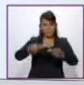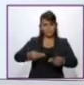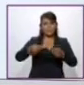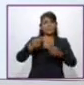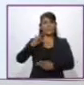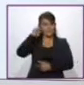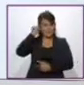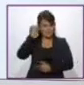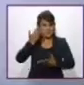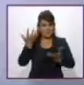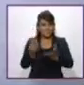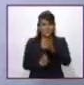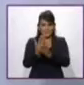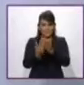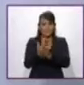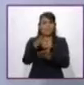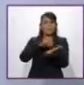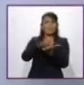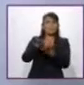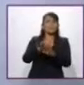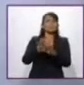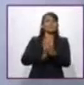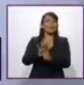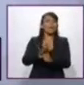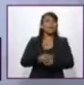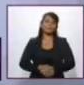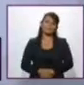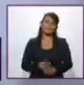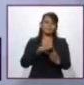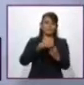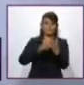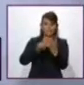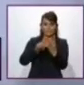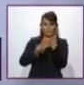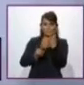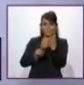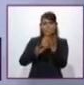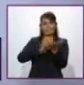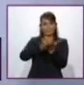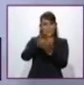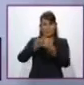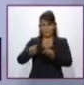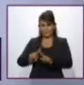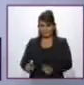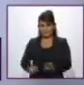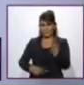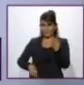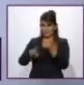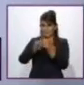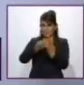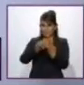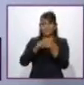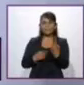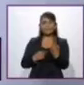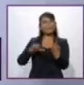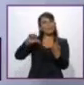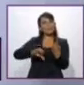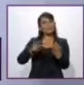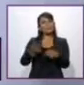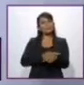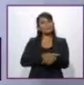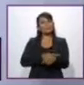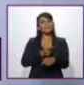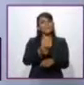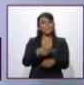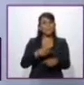indígenas? Corre su tiempo, candidata. Tenemos dos tipos de apoyos muy puntuales para todas ellas. Hemos visto que hoy en día son referentes a